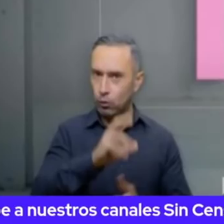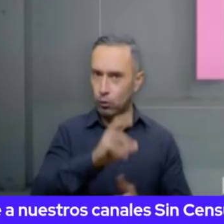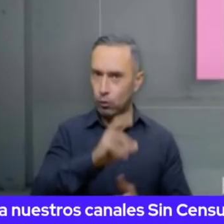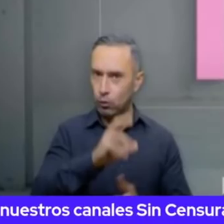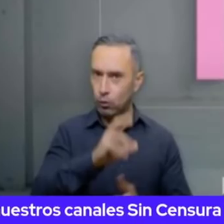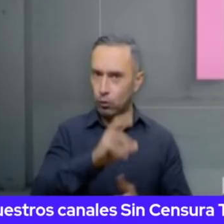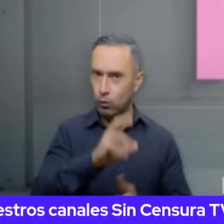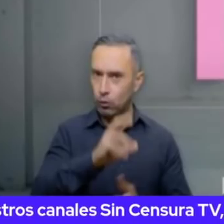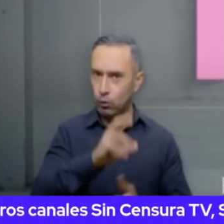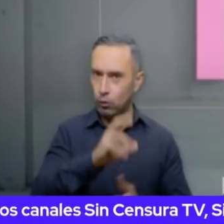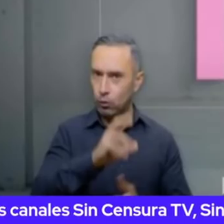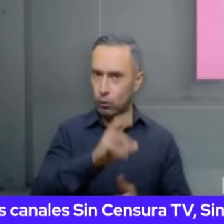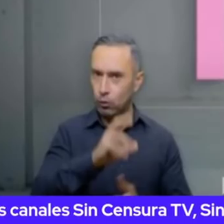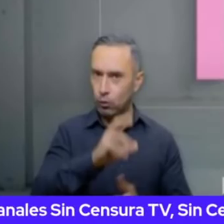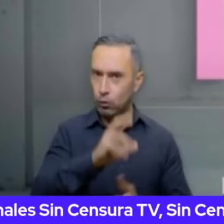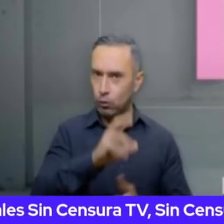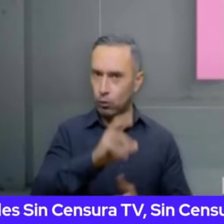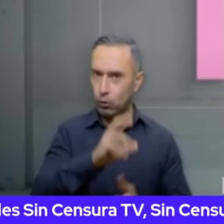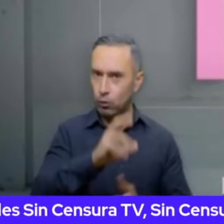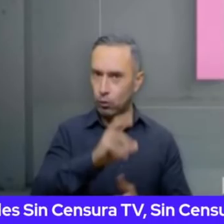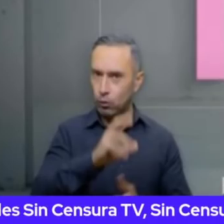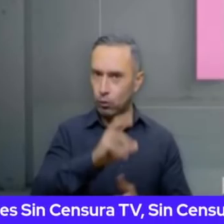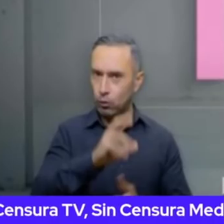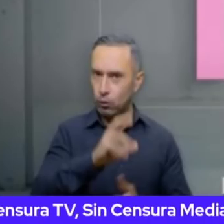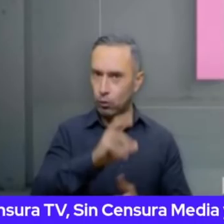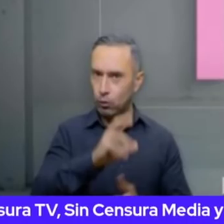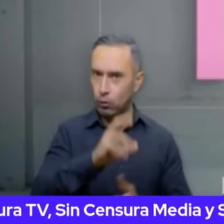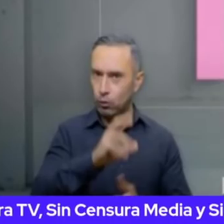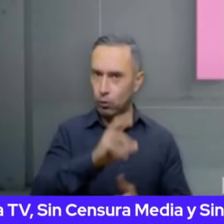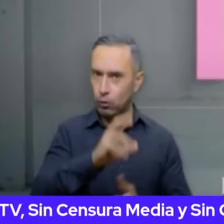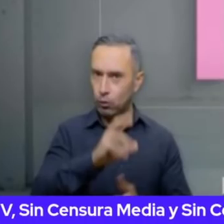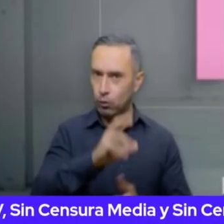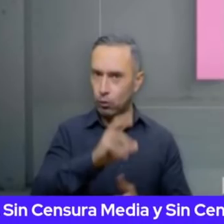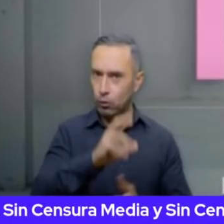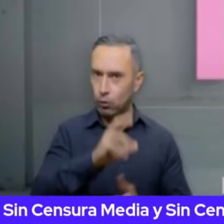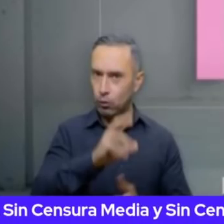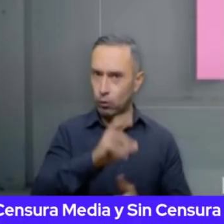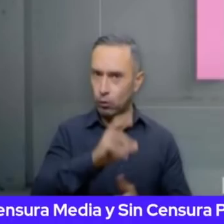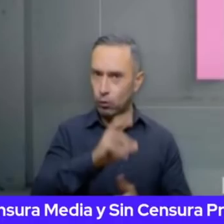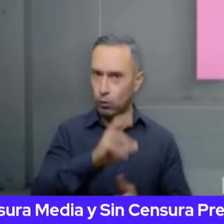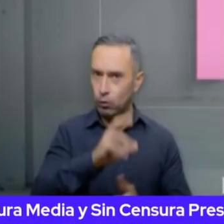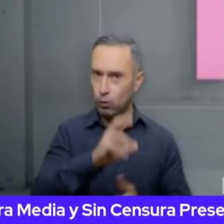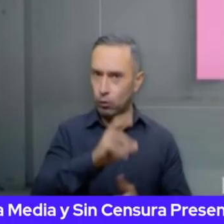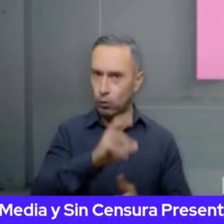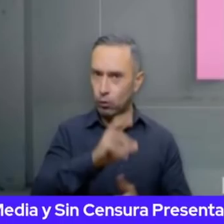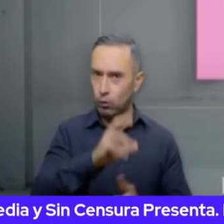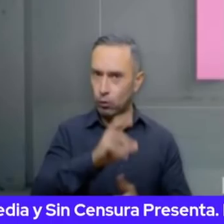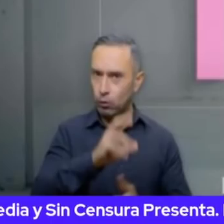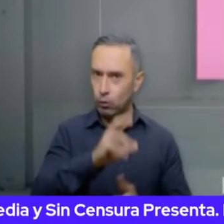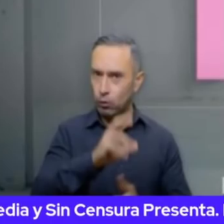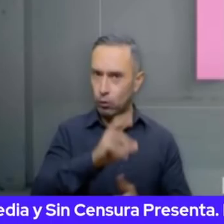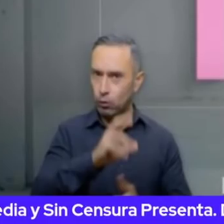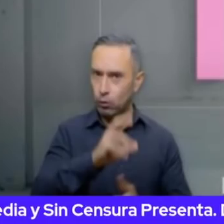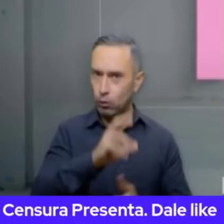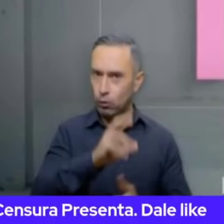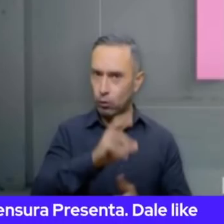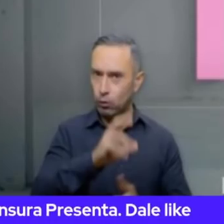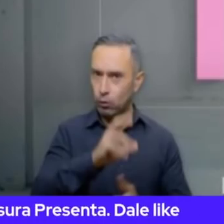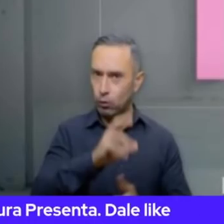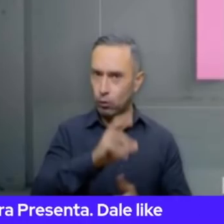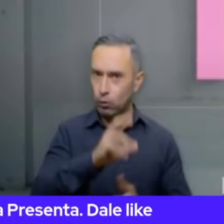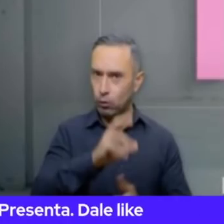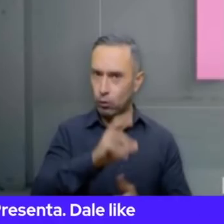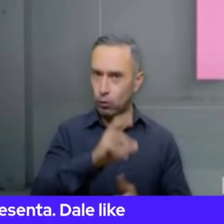yo. Yo tuve el honor de entrevistar al doctor Isaac de Paz, que es colaborador de Sin Censura, y me platicó que esa pregunta